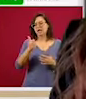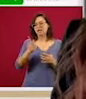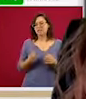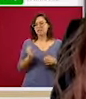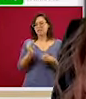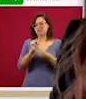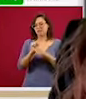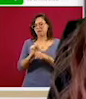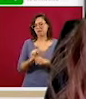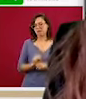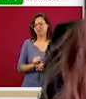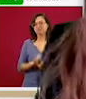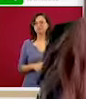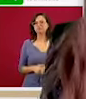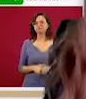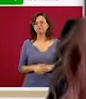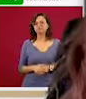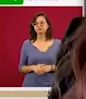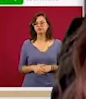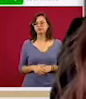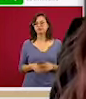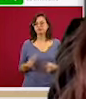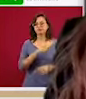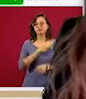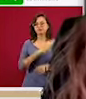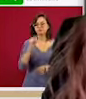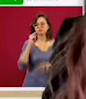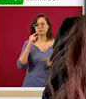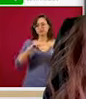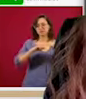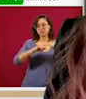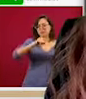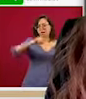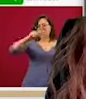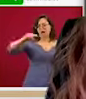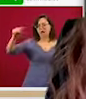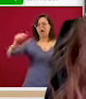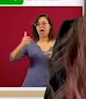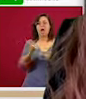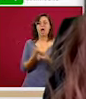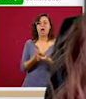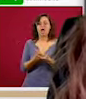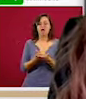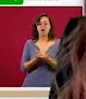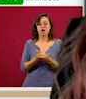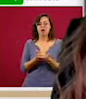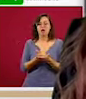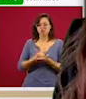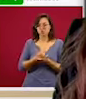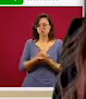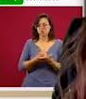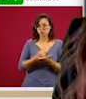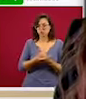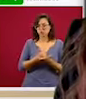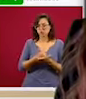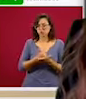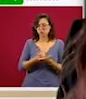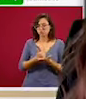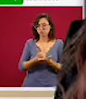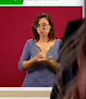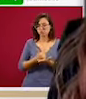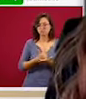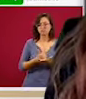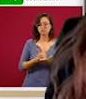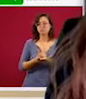% en la última semana. Zacatecas reporta una disponibilidad en camas hospitalarias